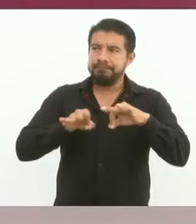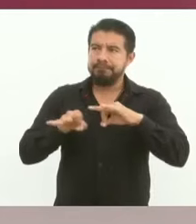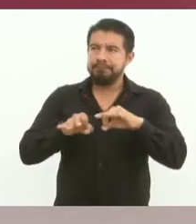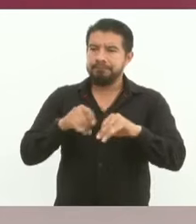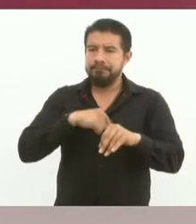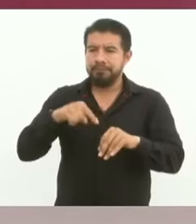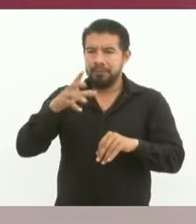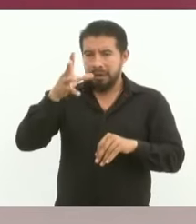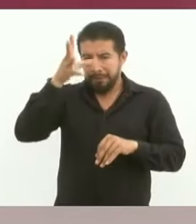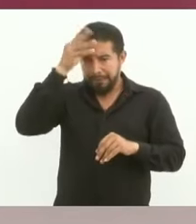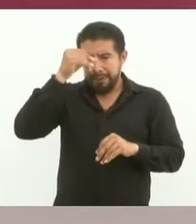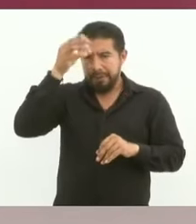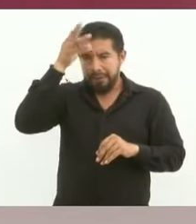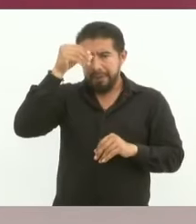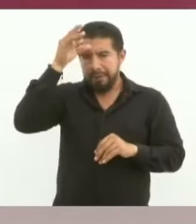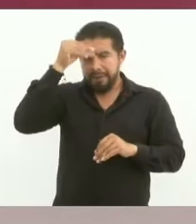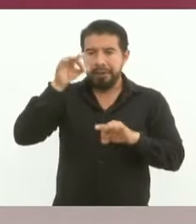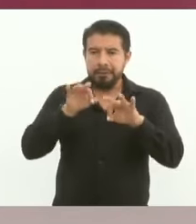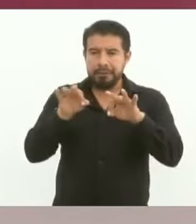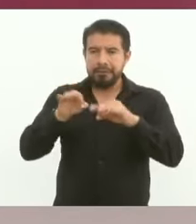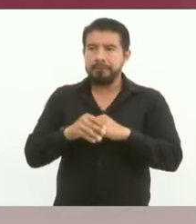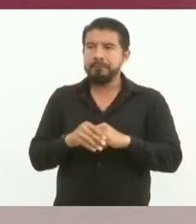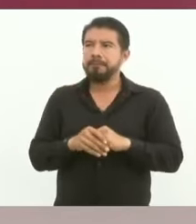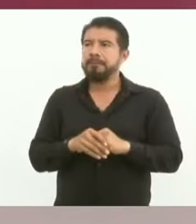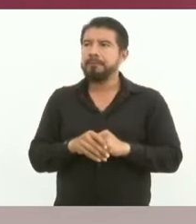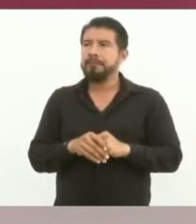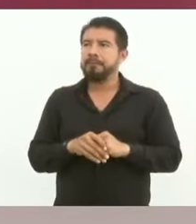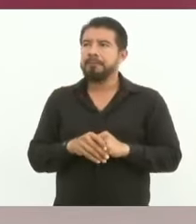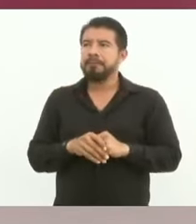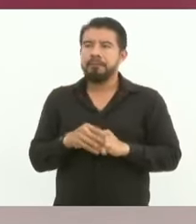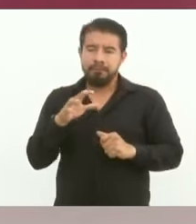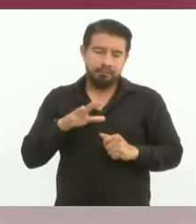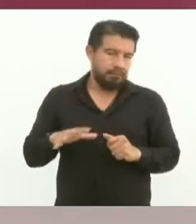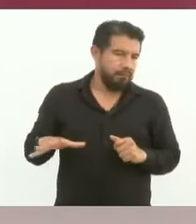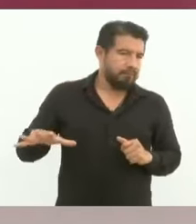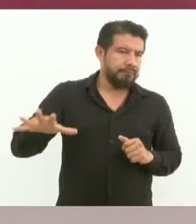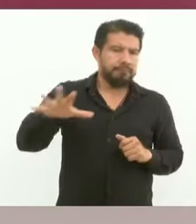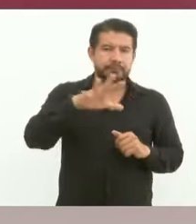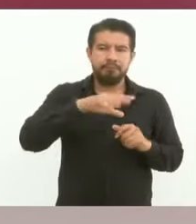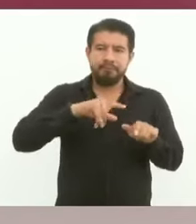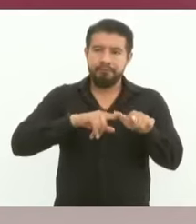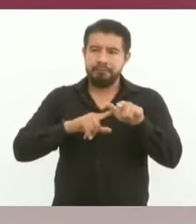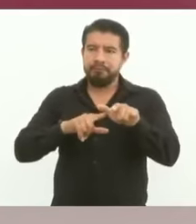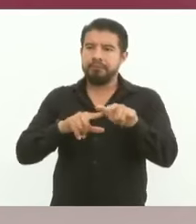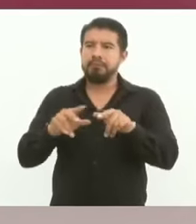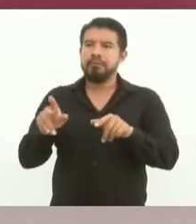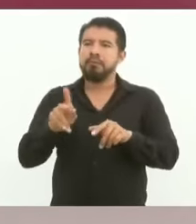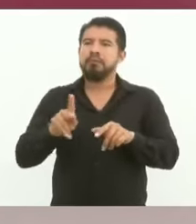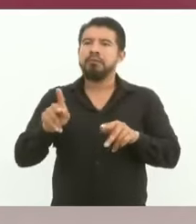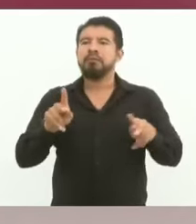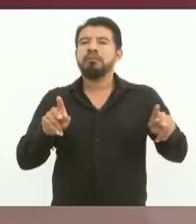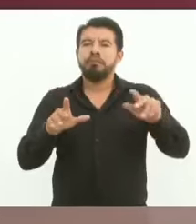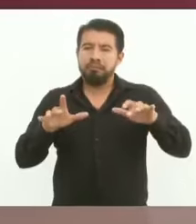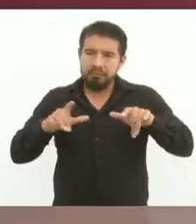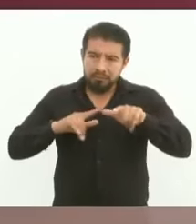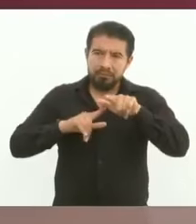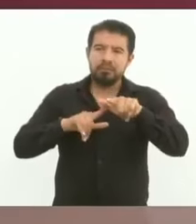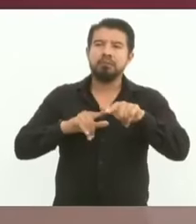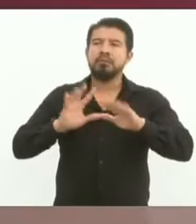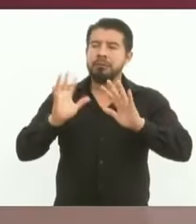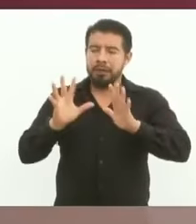de aprendices. Sí, va a llegar a todas las comunidades, a todos los pueblos. Eso se